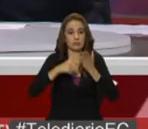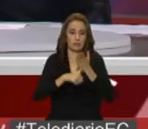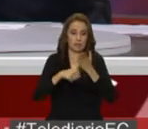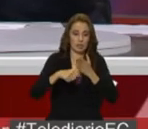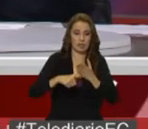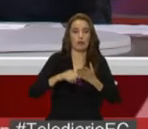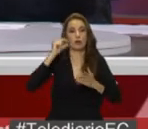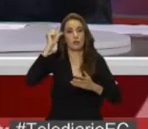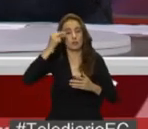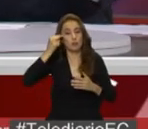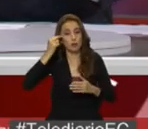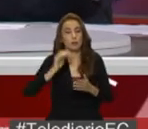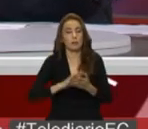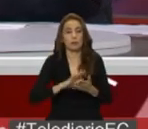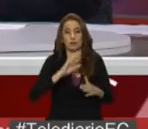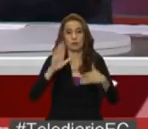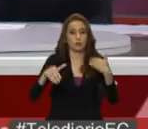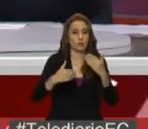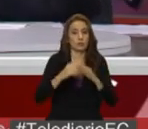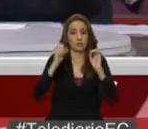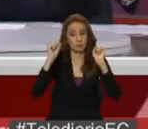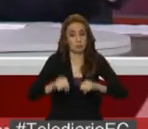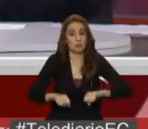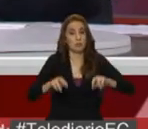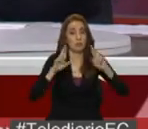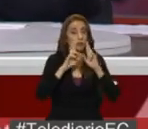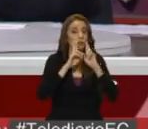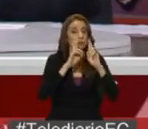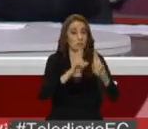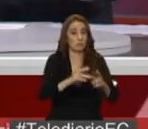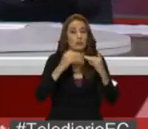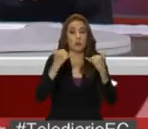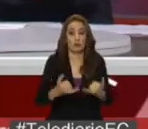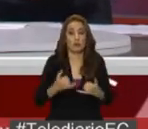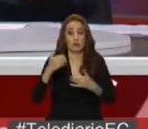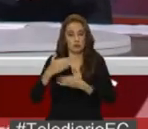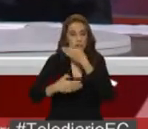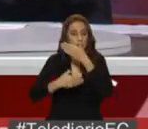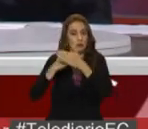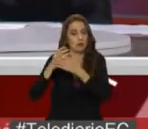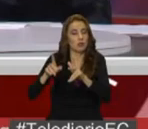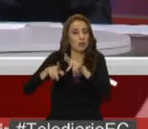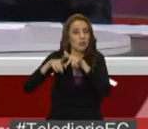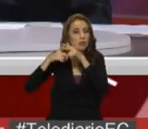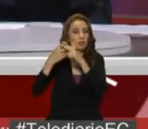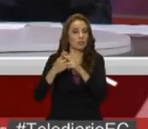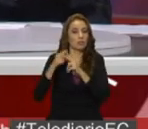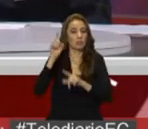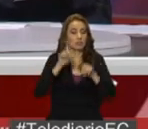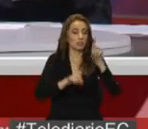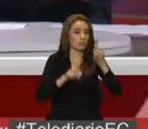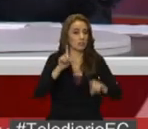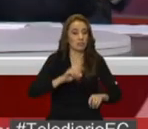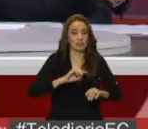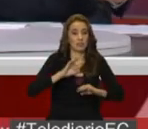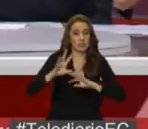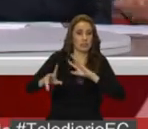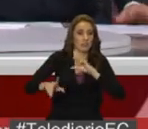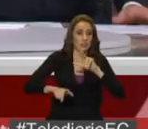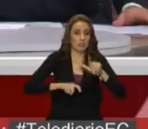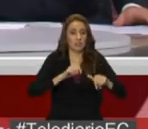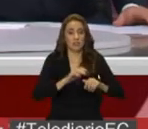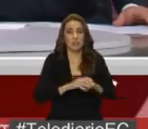para poder dar respuesta, al menos en iniciar un proceso de investigación sobre posibles actos de corrupción que han